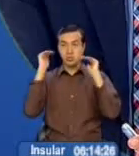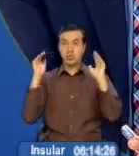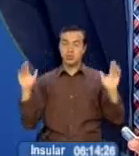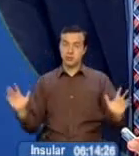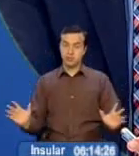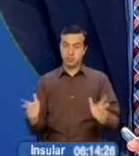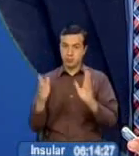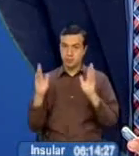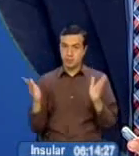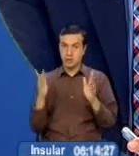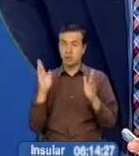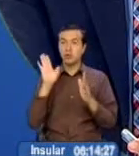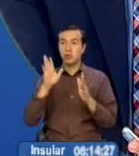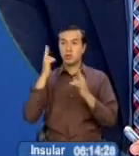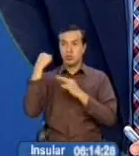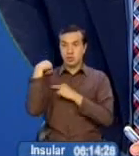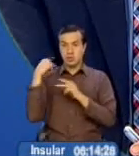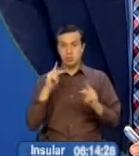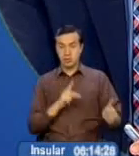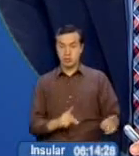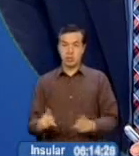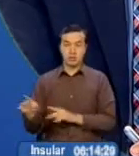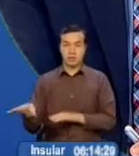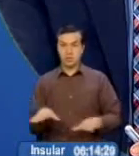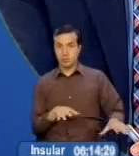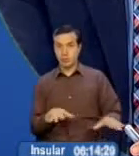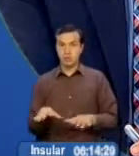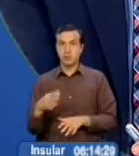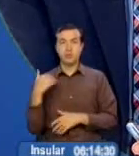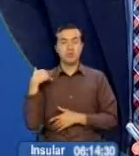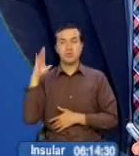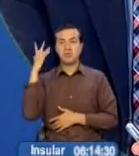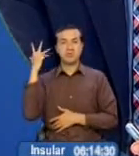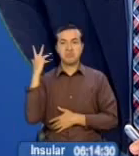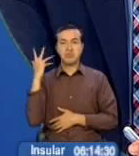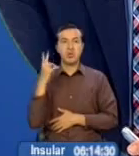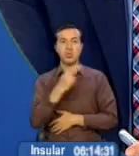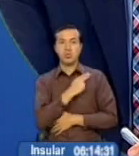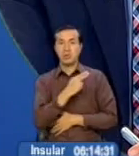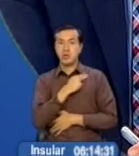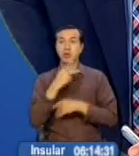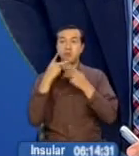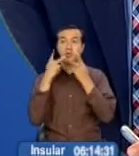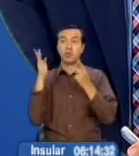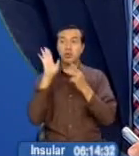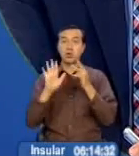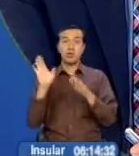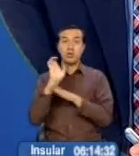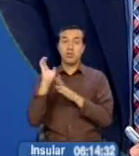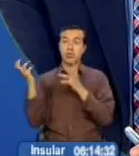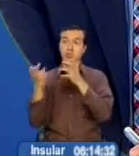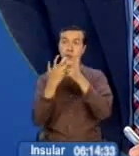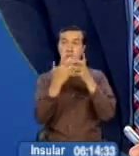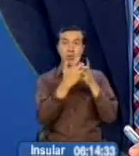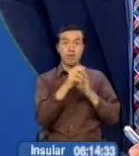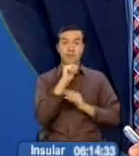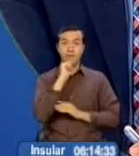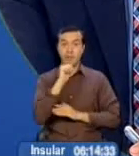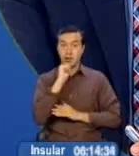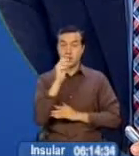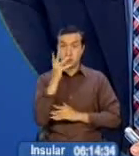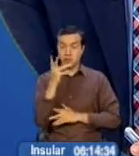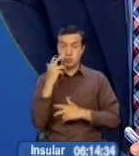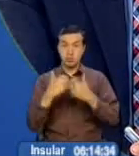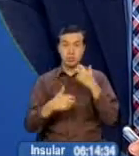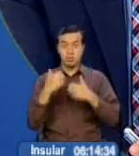promover. A ellos les toca planificar y coordinar. No existe una red de universidades públicas en nuestro país. Eso es una